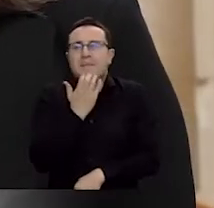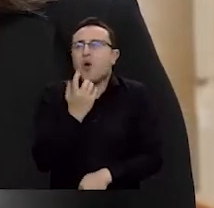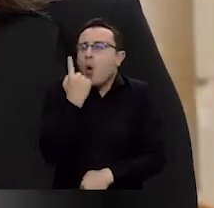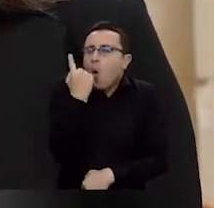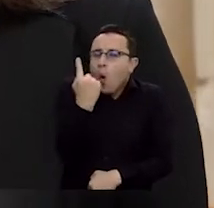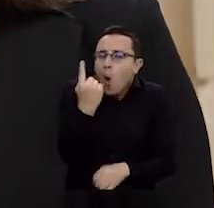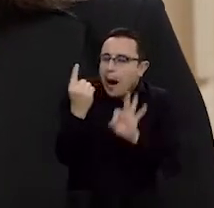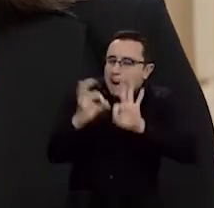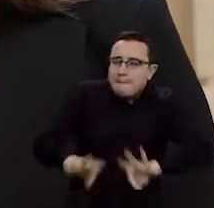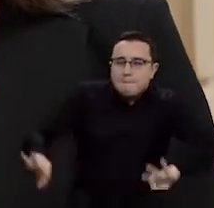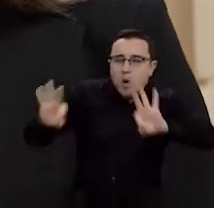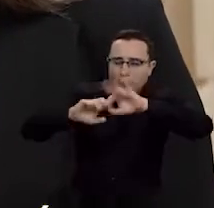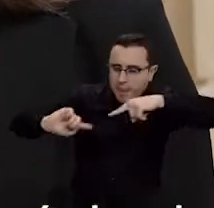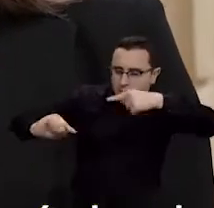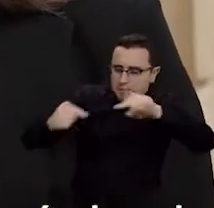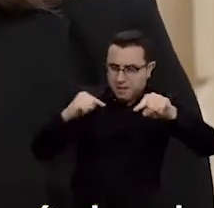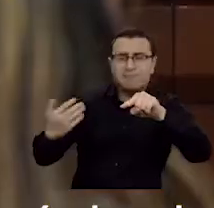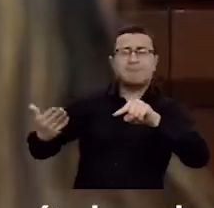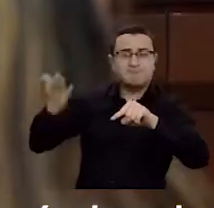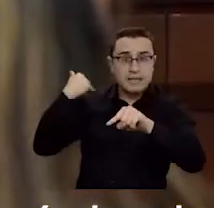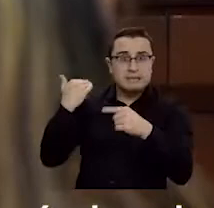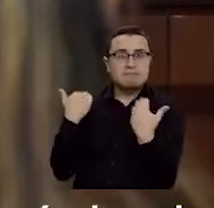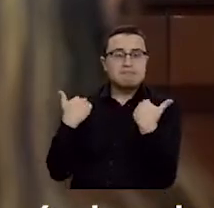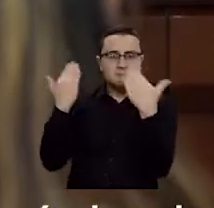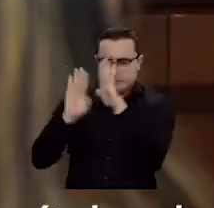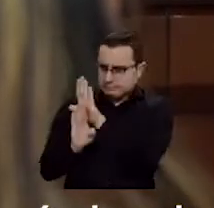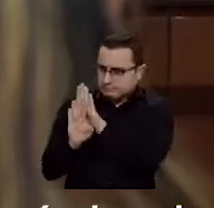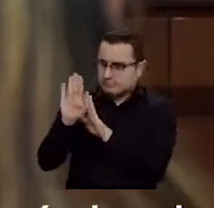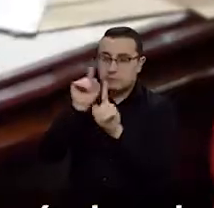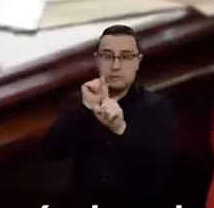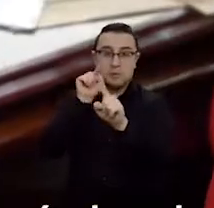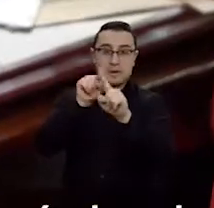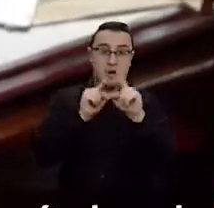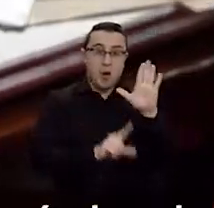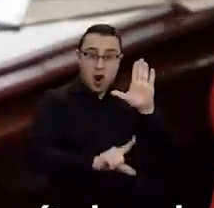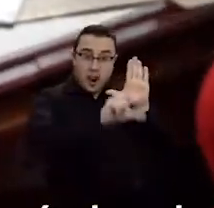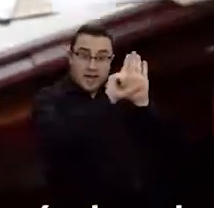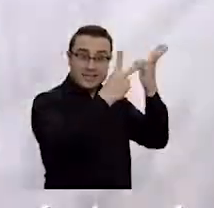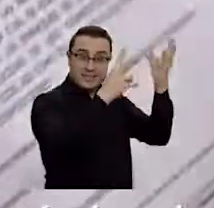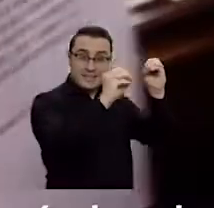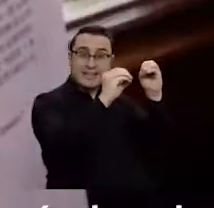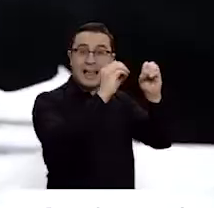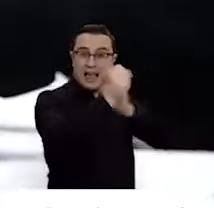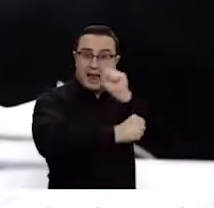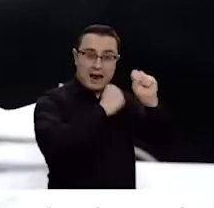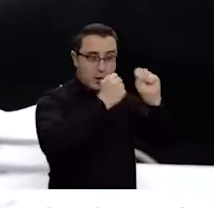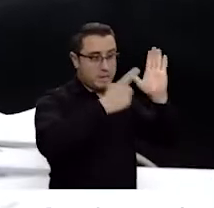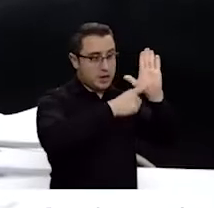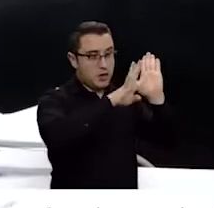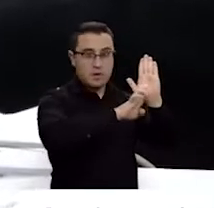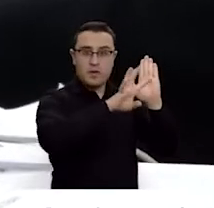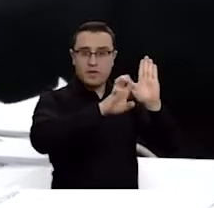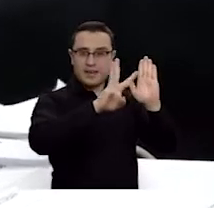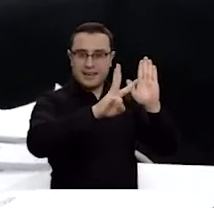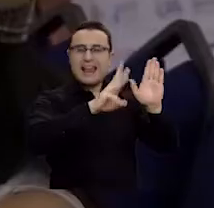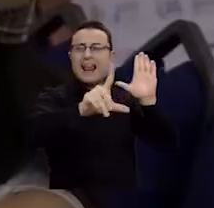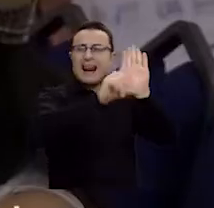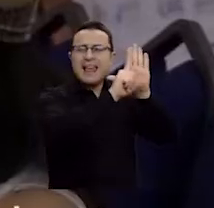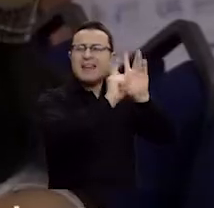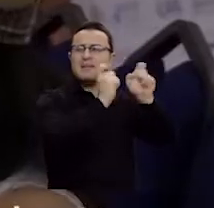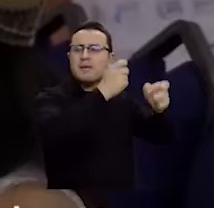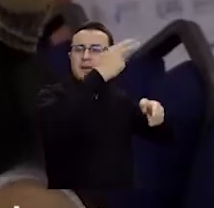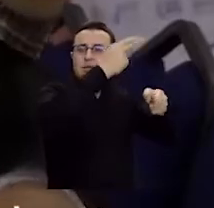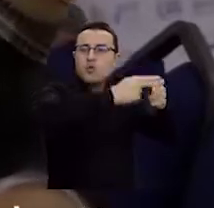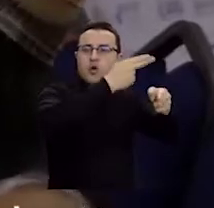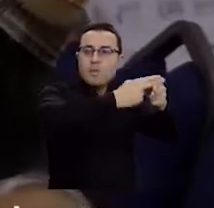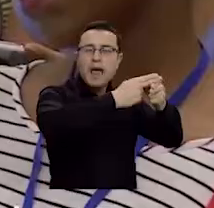muy importante, que ha sido el avance para reglamentar los capítulos de la Ley 70 de 1993, que es